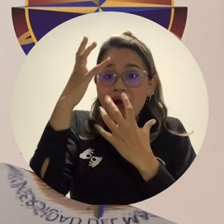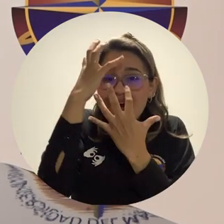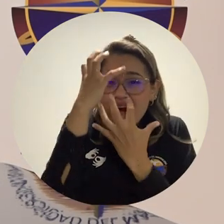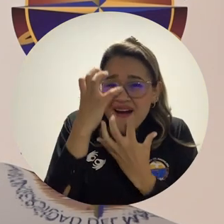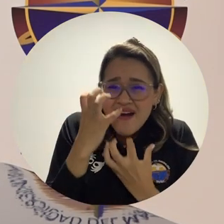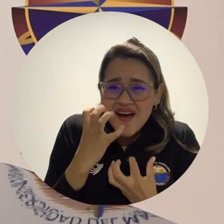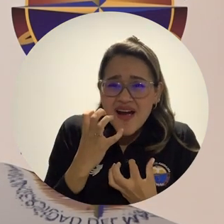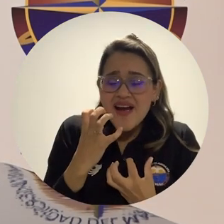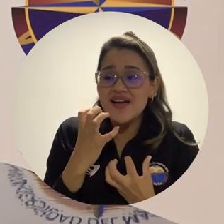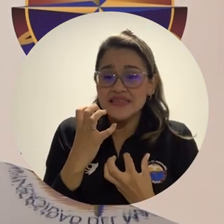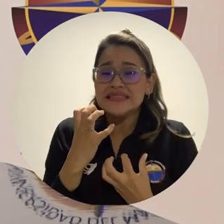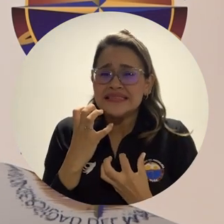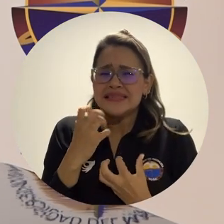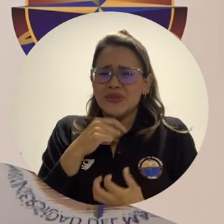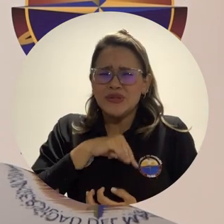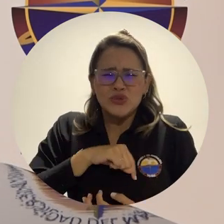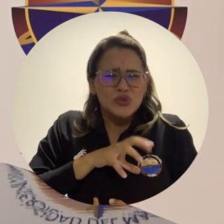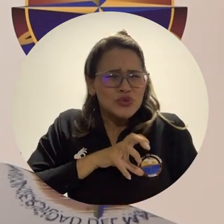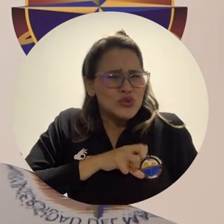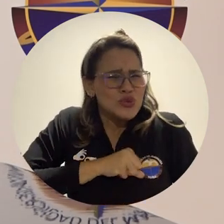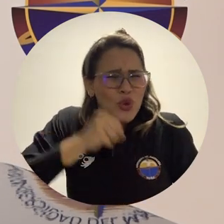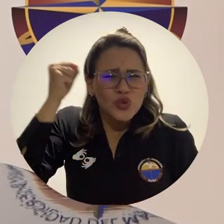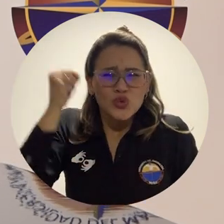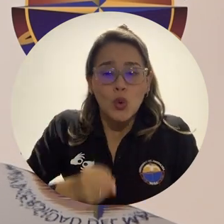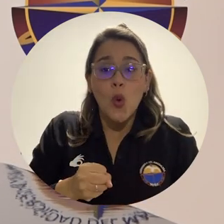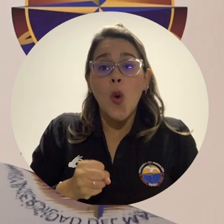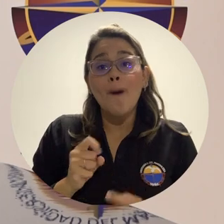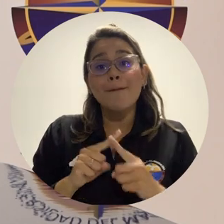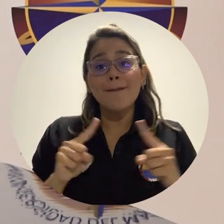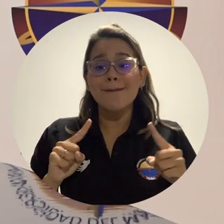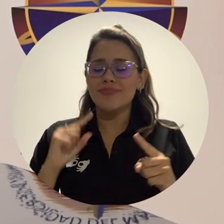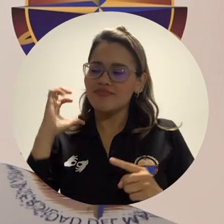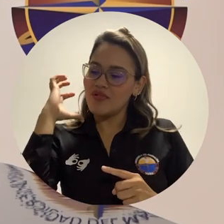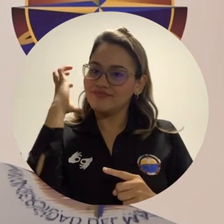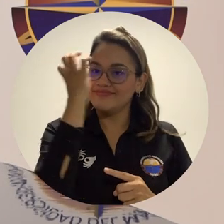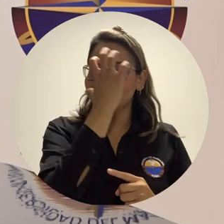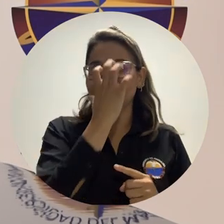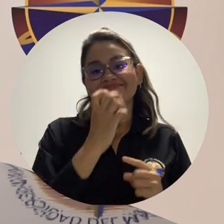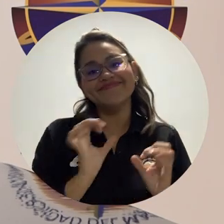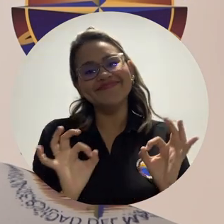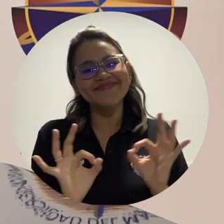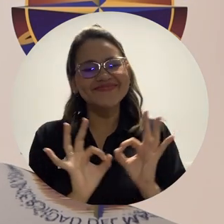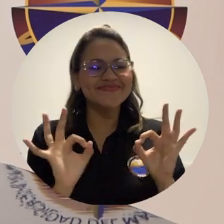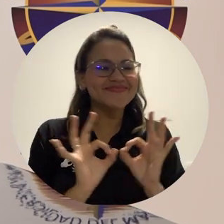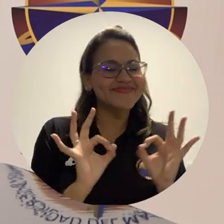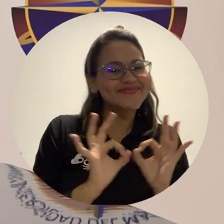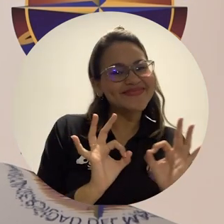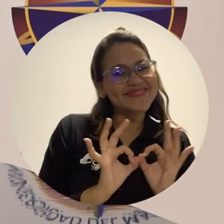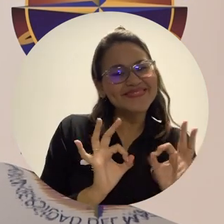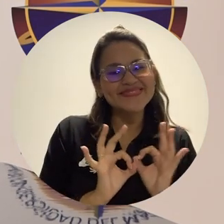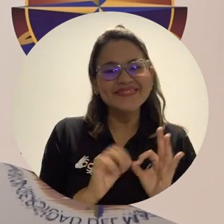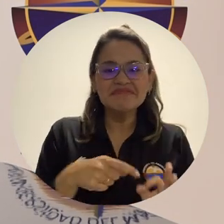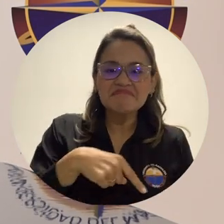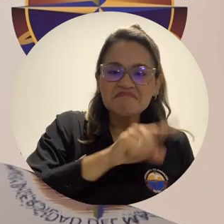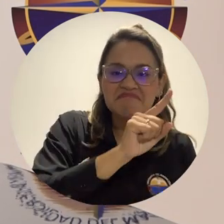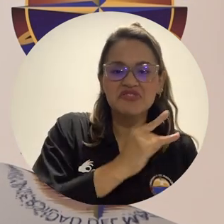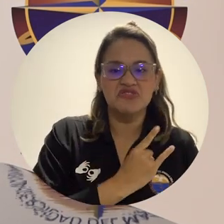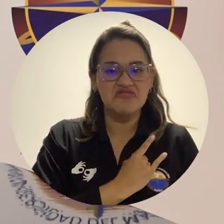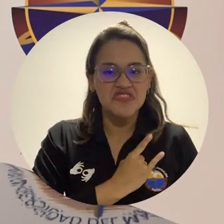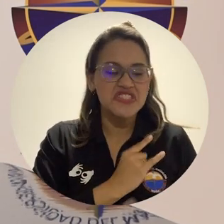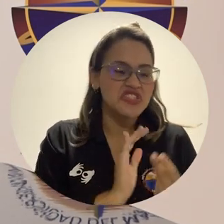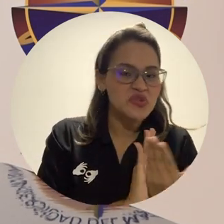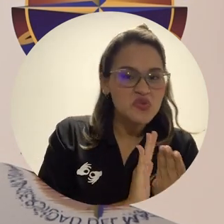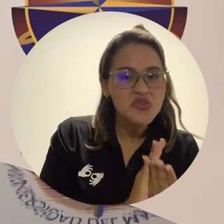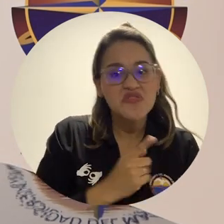que no le encuentran sentido a la vida, pero que sin embargo llevan una máscara de sonrisa, de venir a la universidad, de ir a